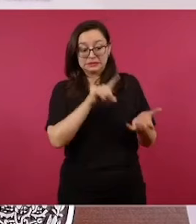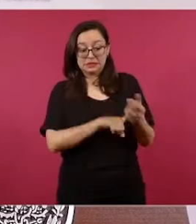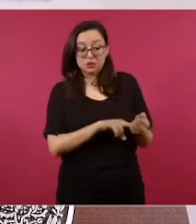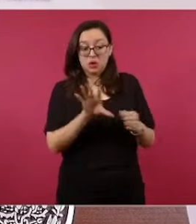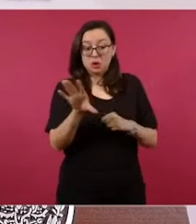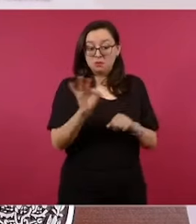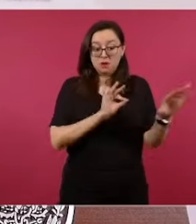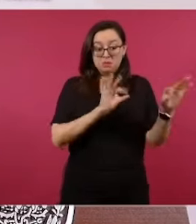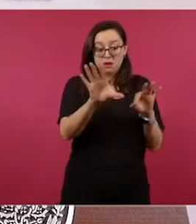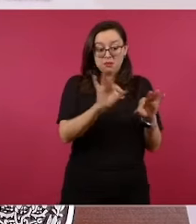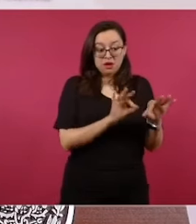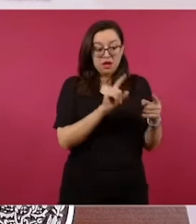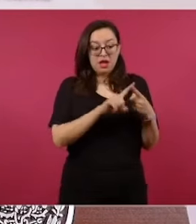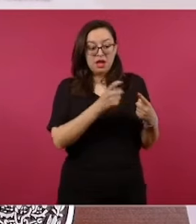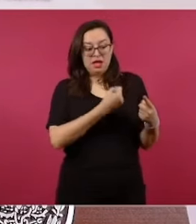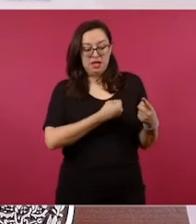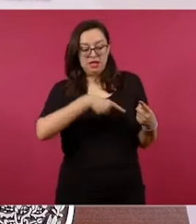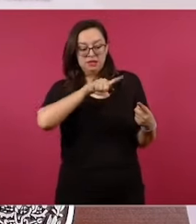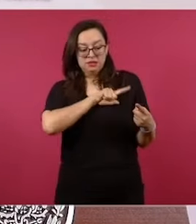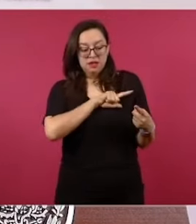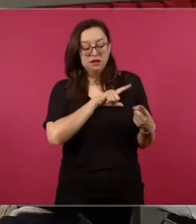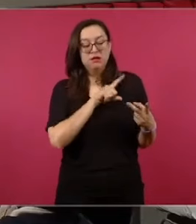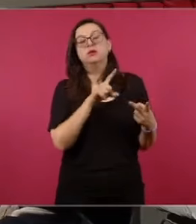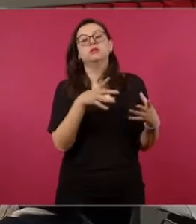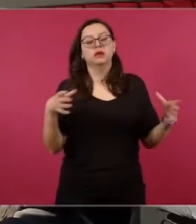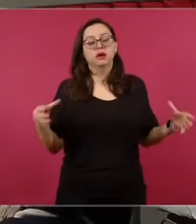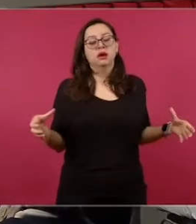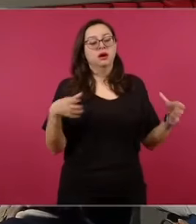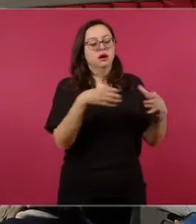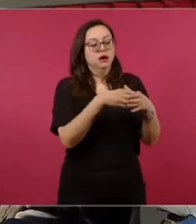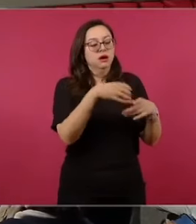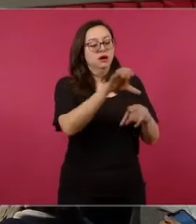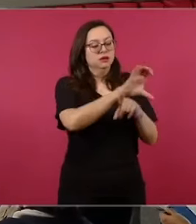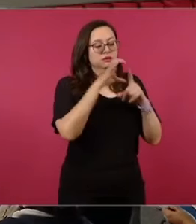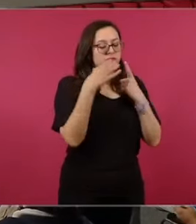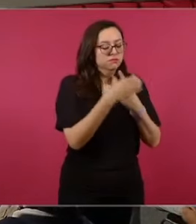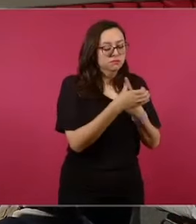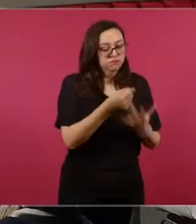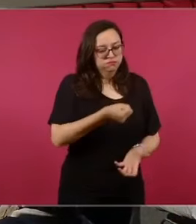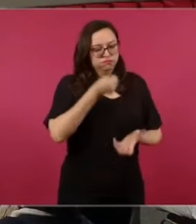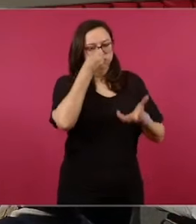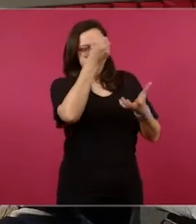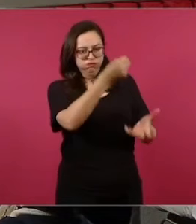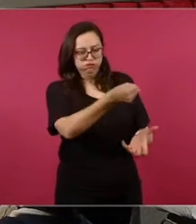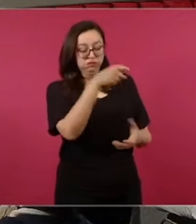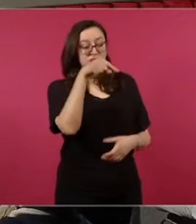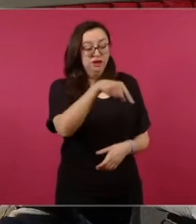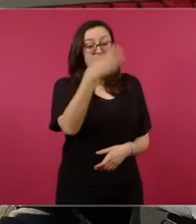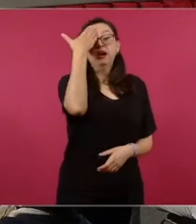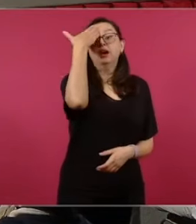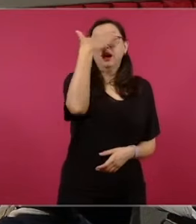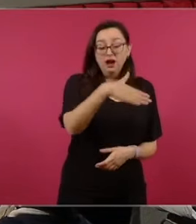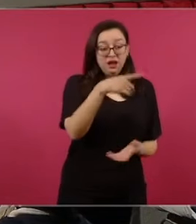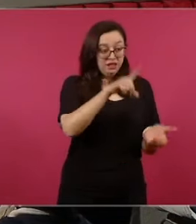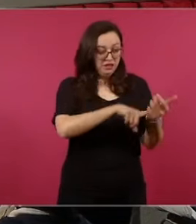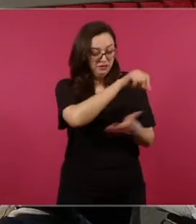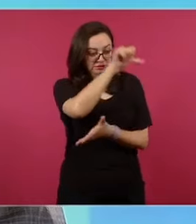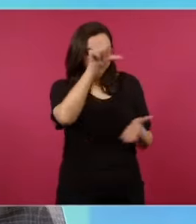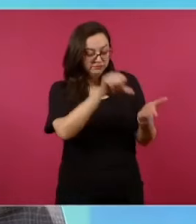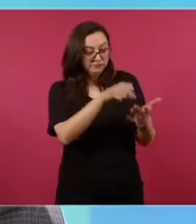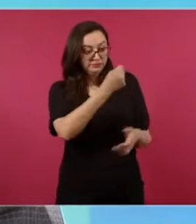y comités de bienestar unidos con el fin de conocer las necesidades de los centros de